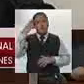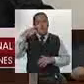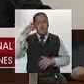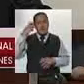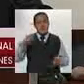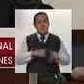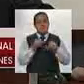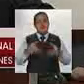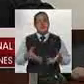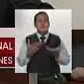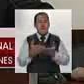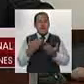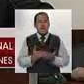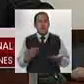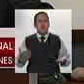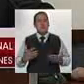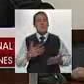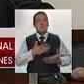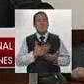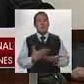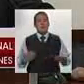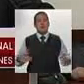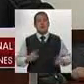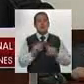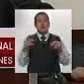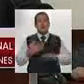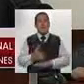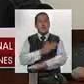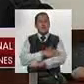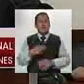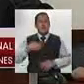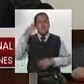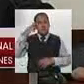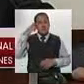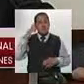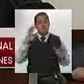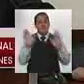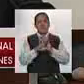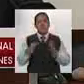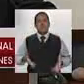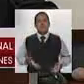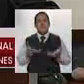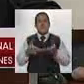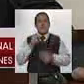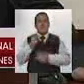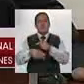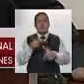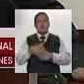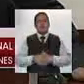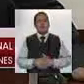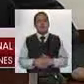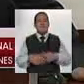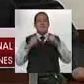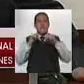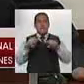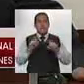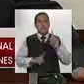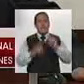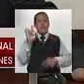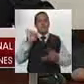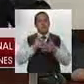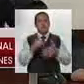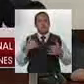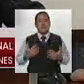dirigidas a productos antes que políticas dirigidas a personas. Y eso es algo que